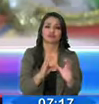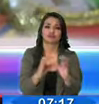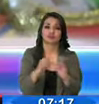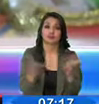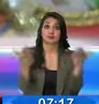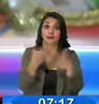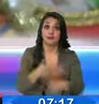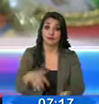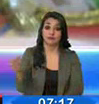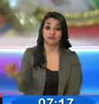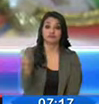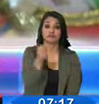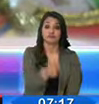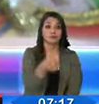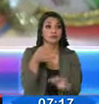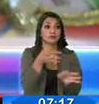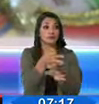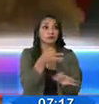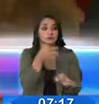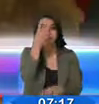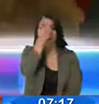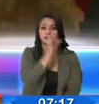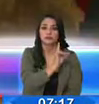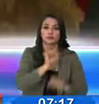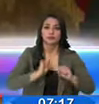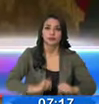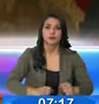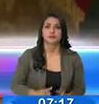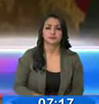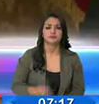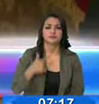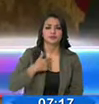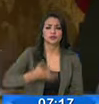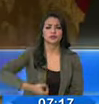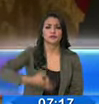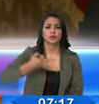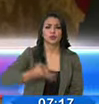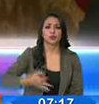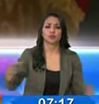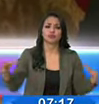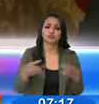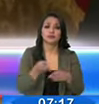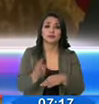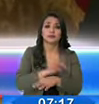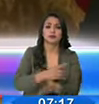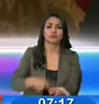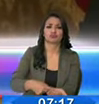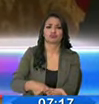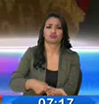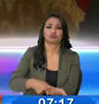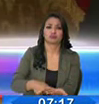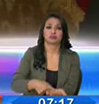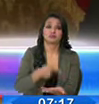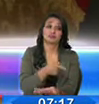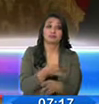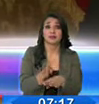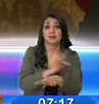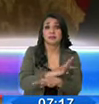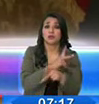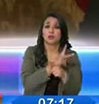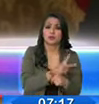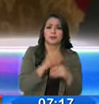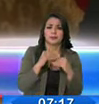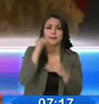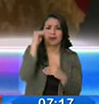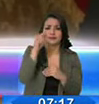de comparecer, tome la mejor decisión. Estoy seguro será una decisión patriótica, que no comprometa a la institución, a la Asamblea,